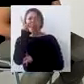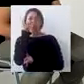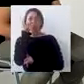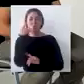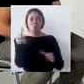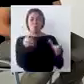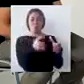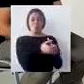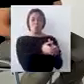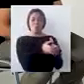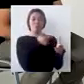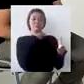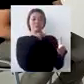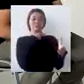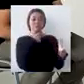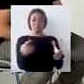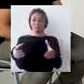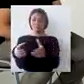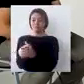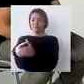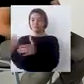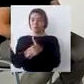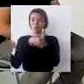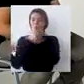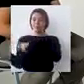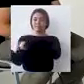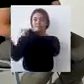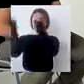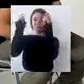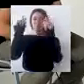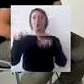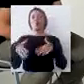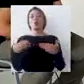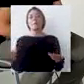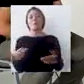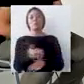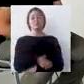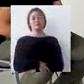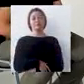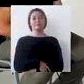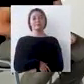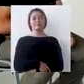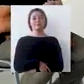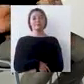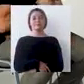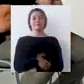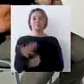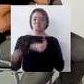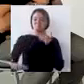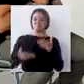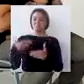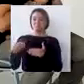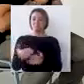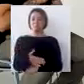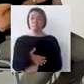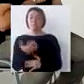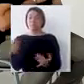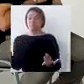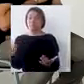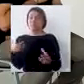Club del Juego de Rol y del Club del Cómic? ¿Cómo ha sido la participación de las personas en tu club? Ha